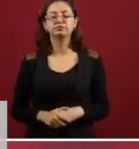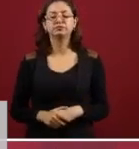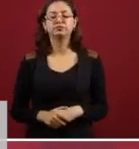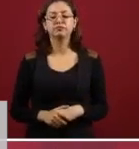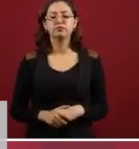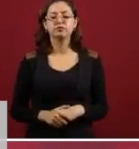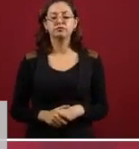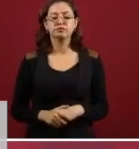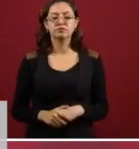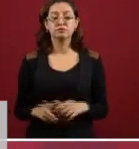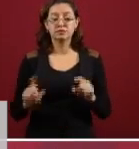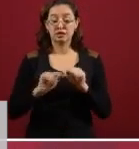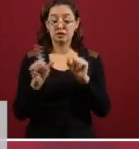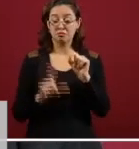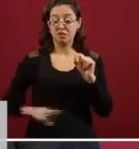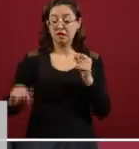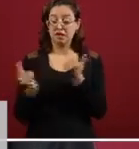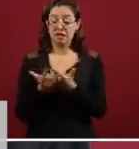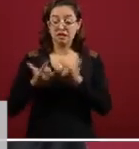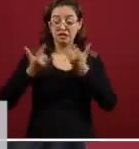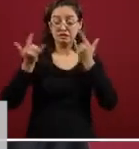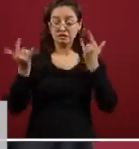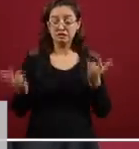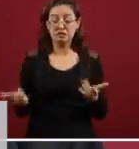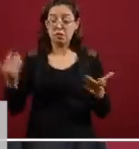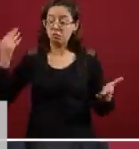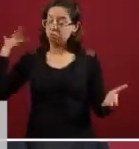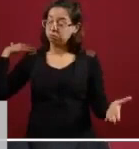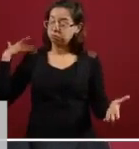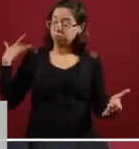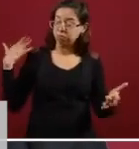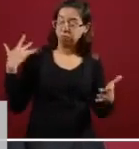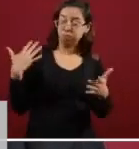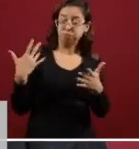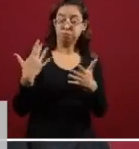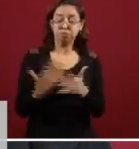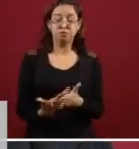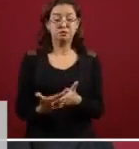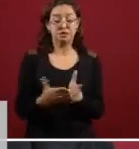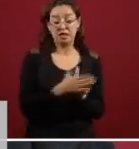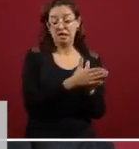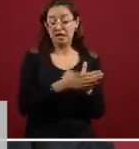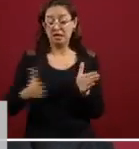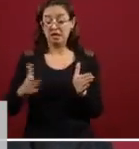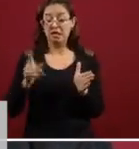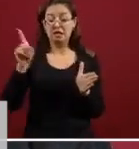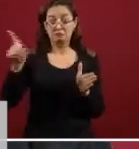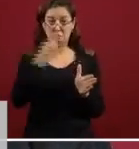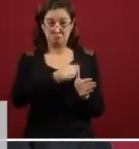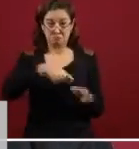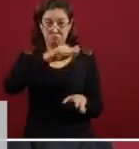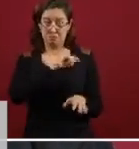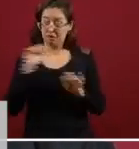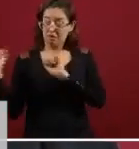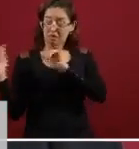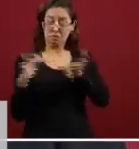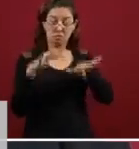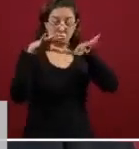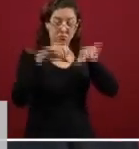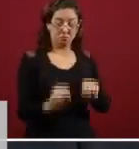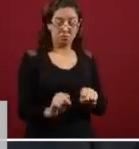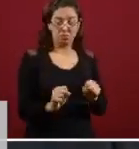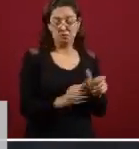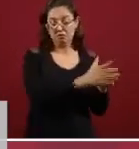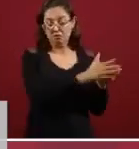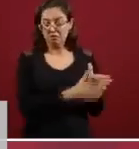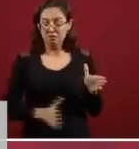México, ni siquiera durante el periodo colonial, los 3 siglos